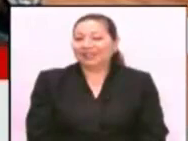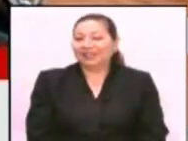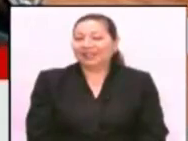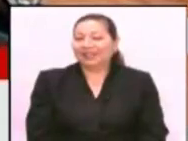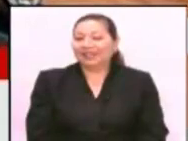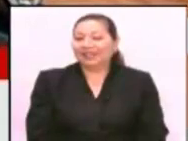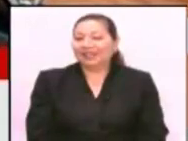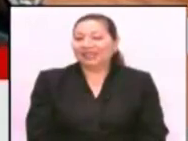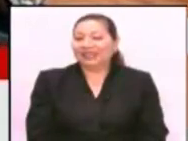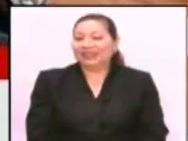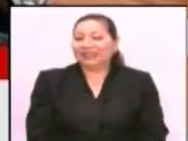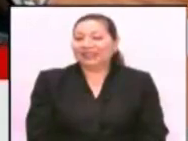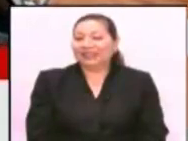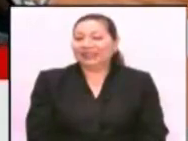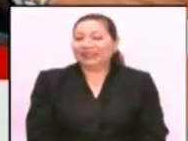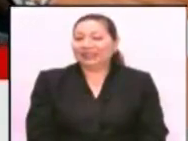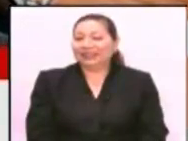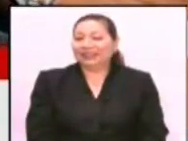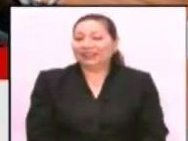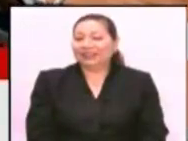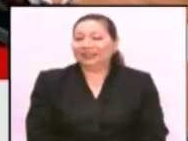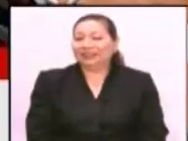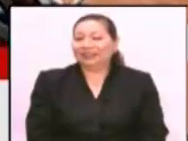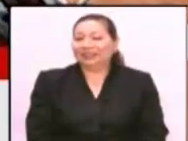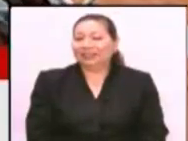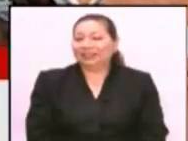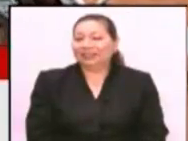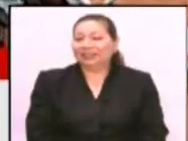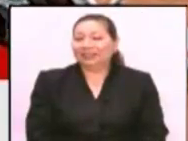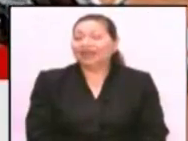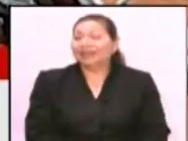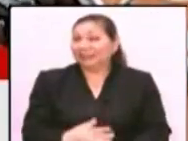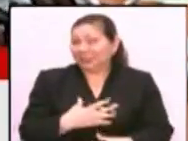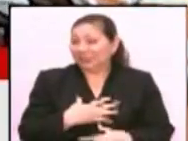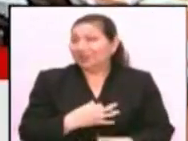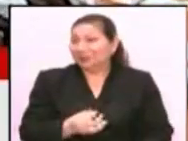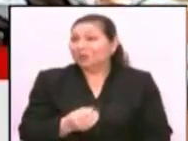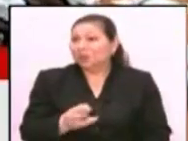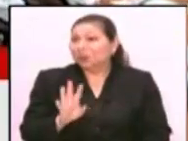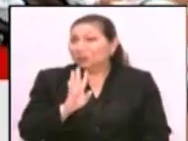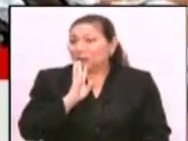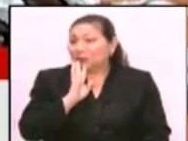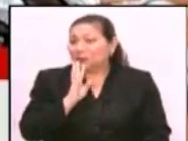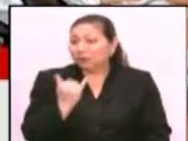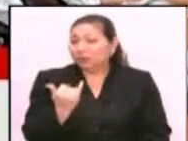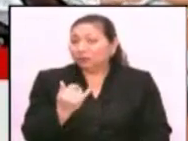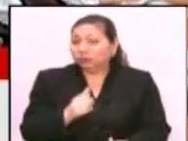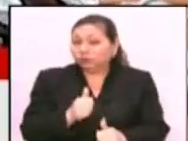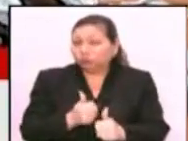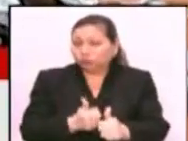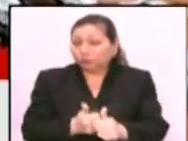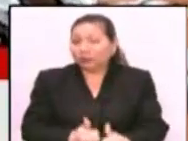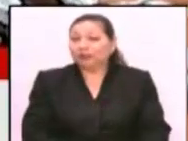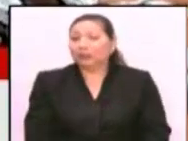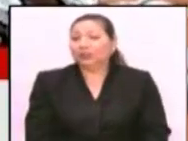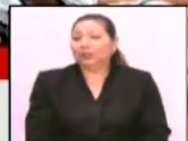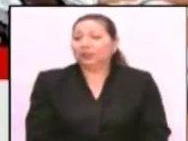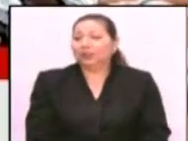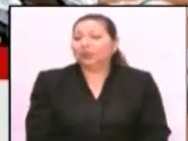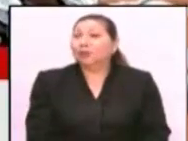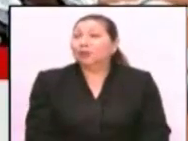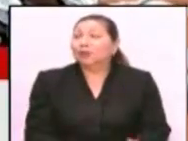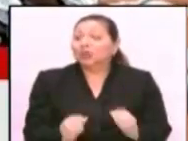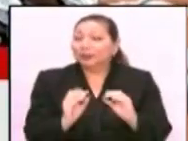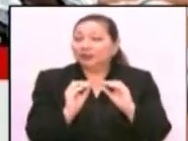trasladarle al presidente del INPE, me parece interesantísimo el tema de hacer este seguimiento de cómo es que